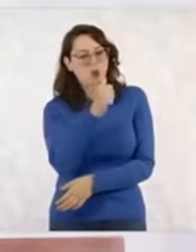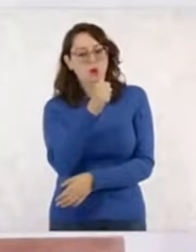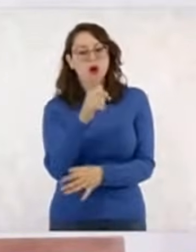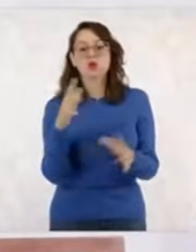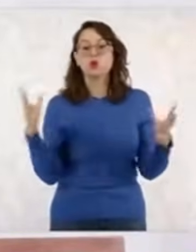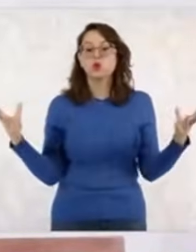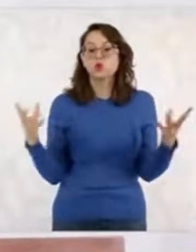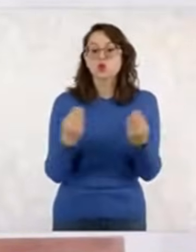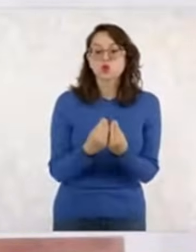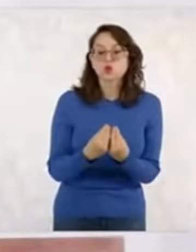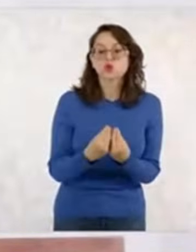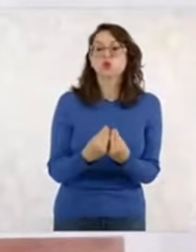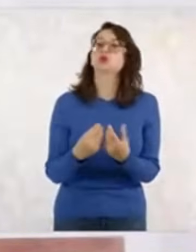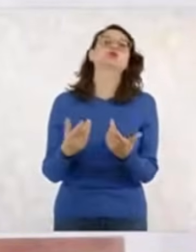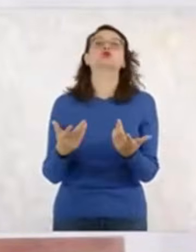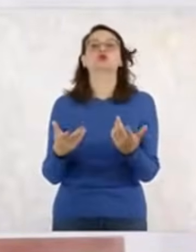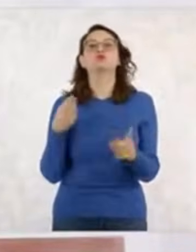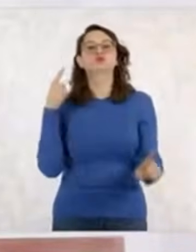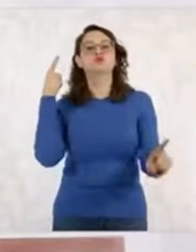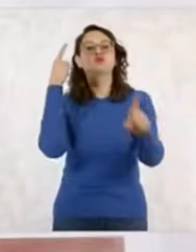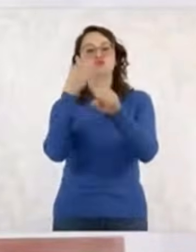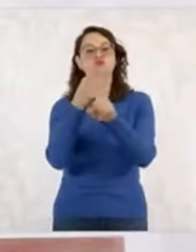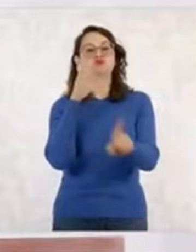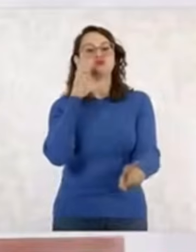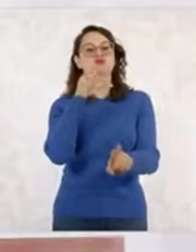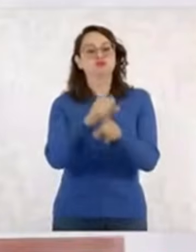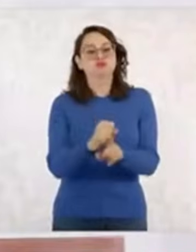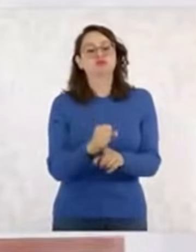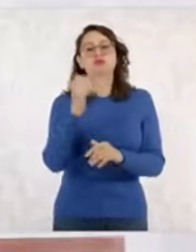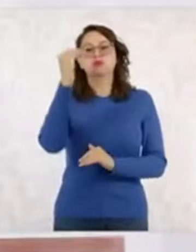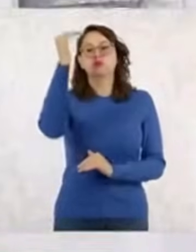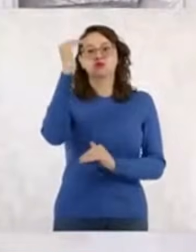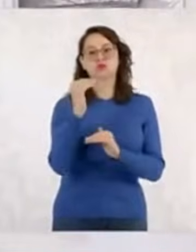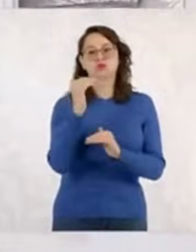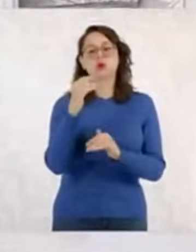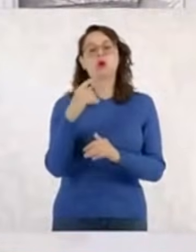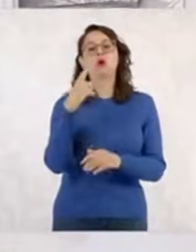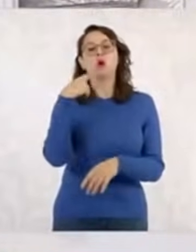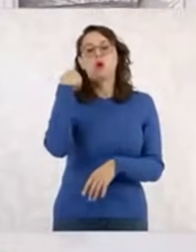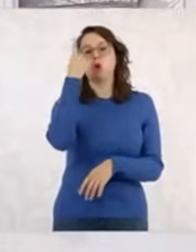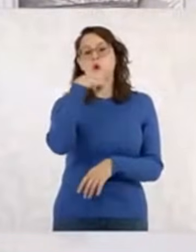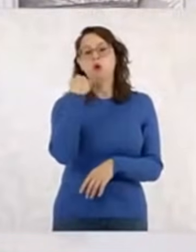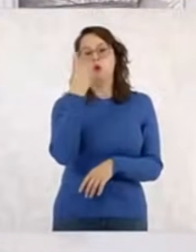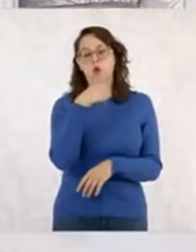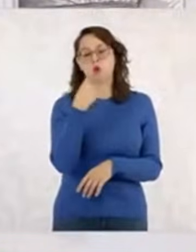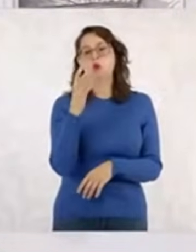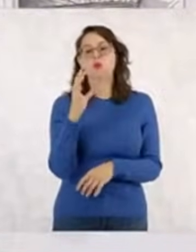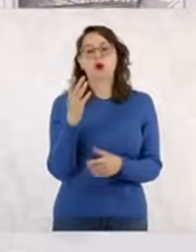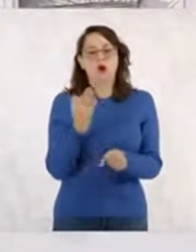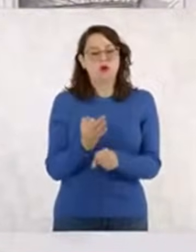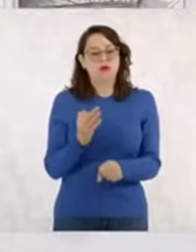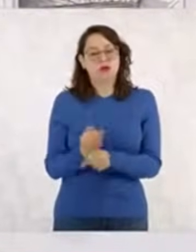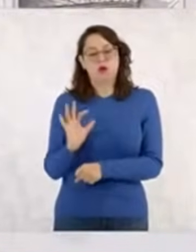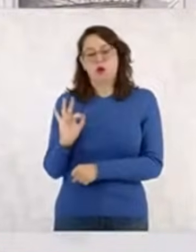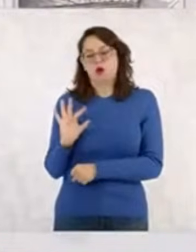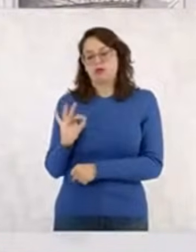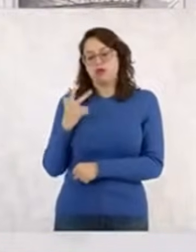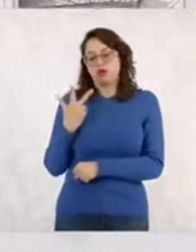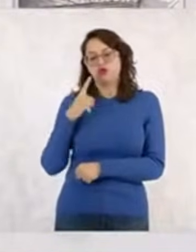manera consensuada el proceso para reducir la semana laboral de 48 a 40